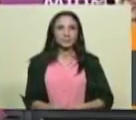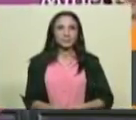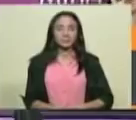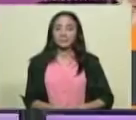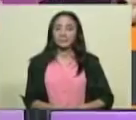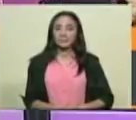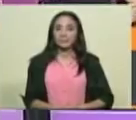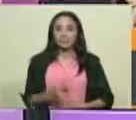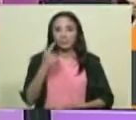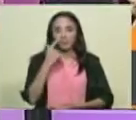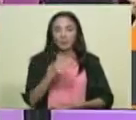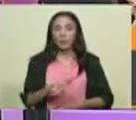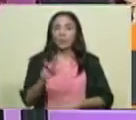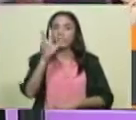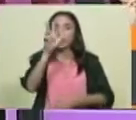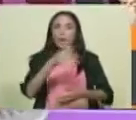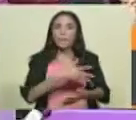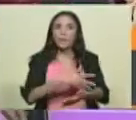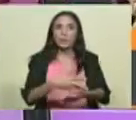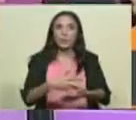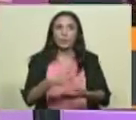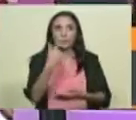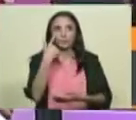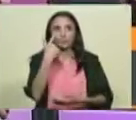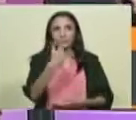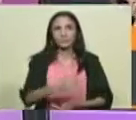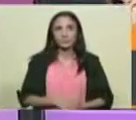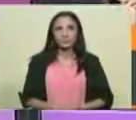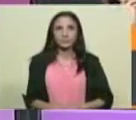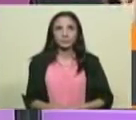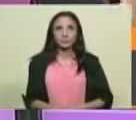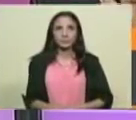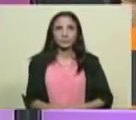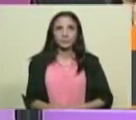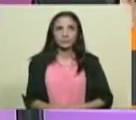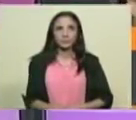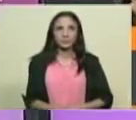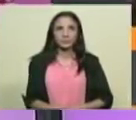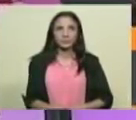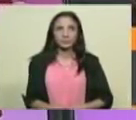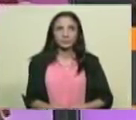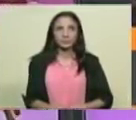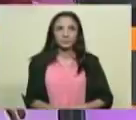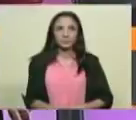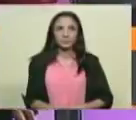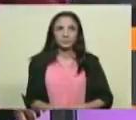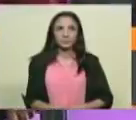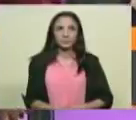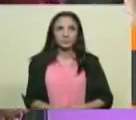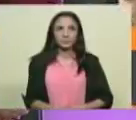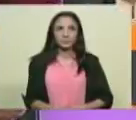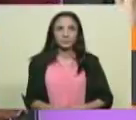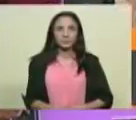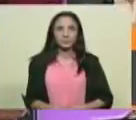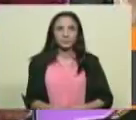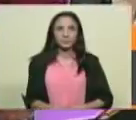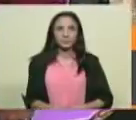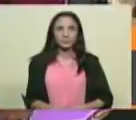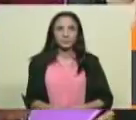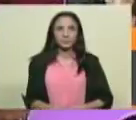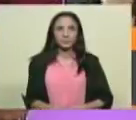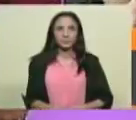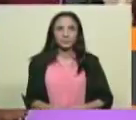Tres millones, familia Pereira. Un micrófono, por favor, para Marvis.